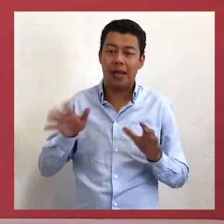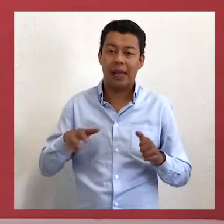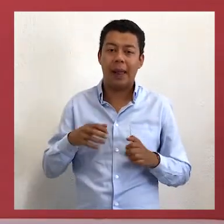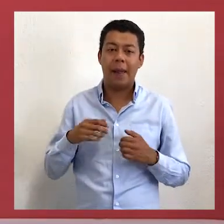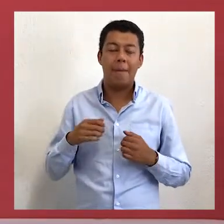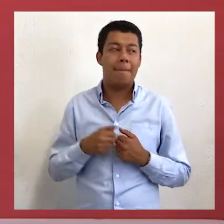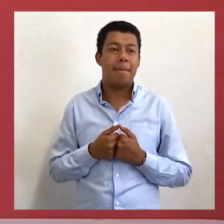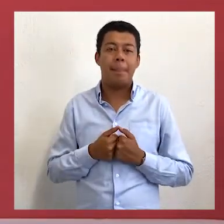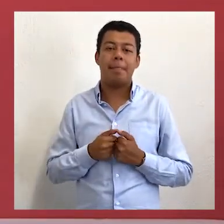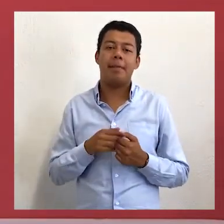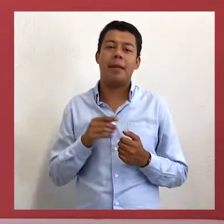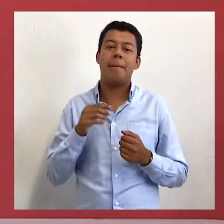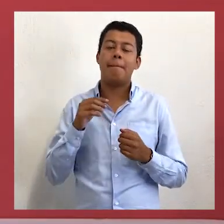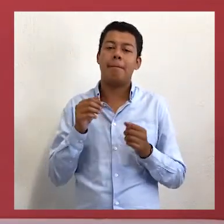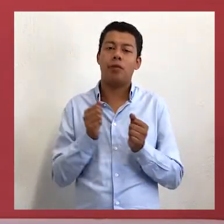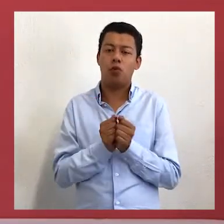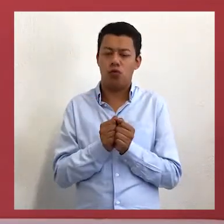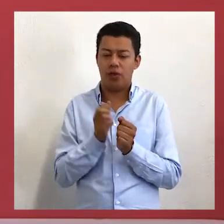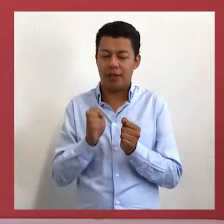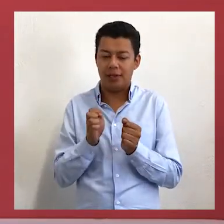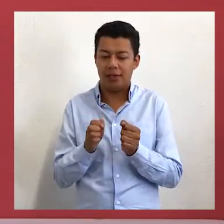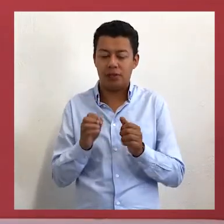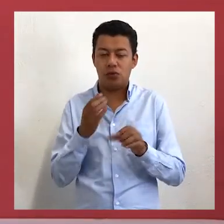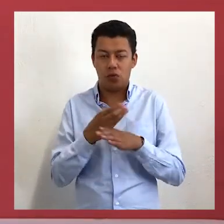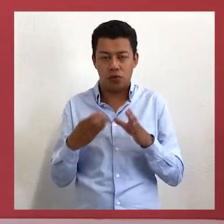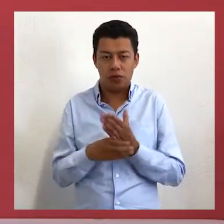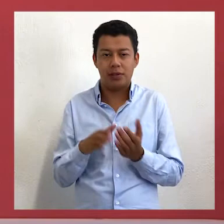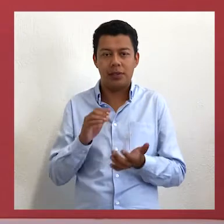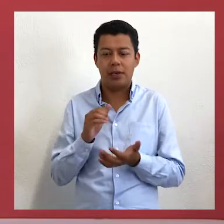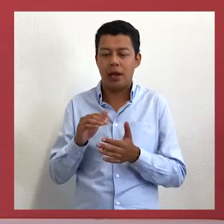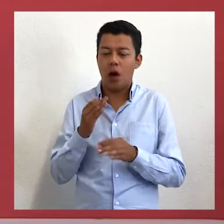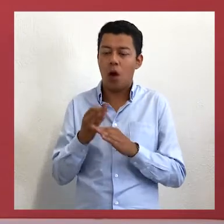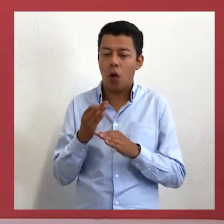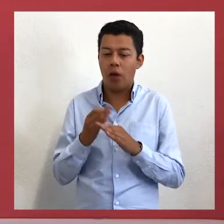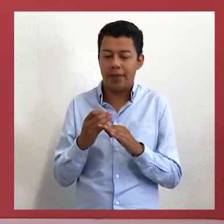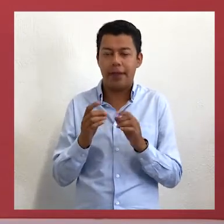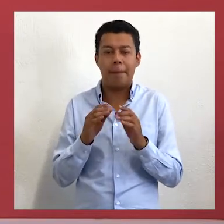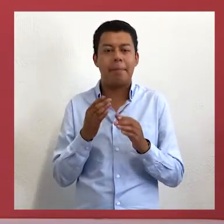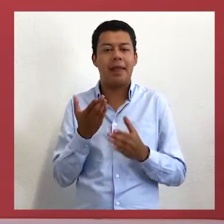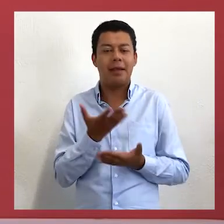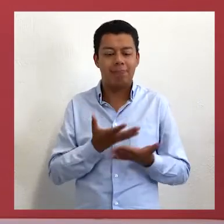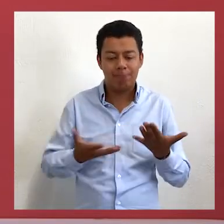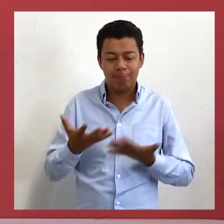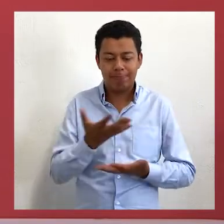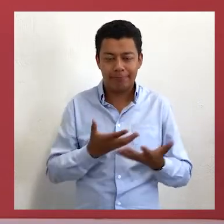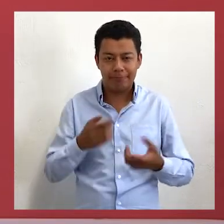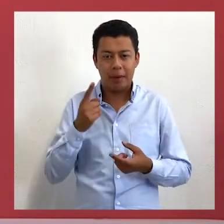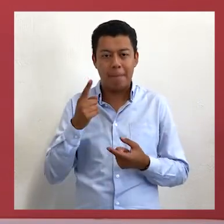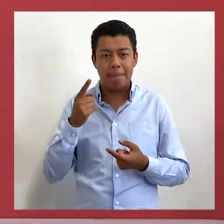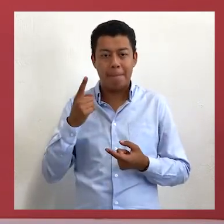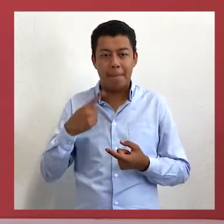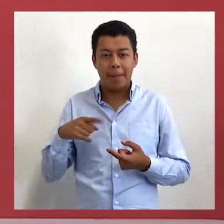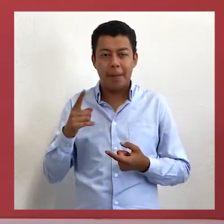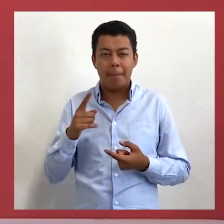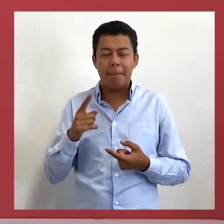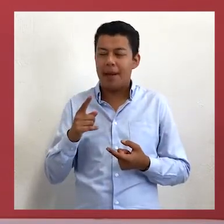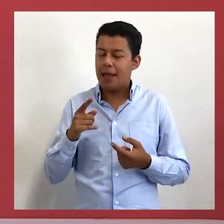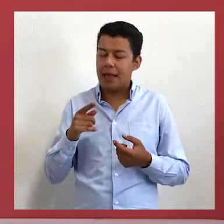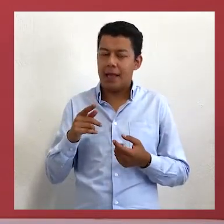está desarrollando en esta etapa, en la adolescencia. Por tal motivo, como papás, debemos